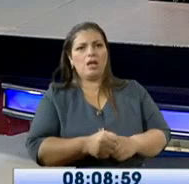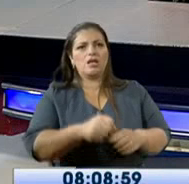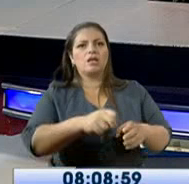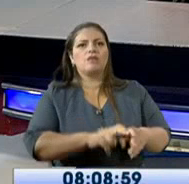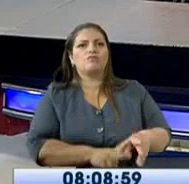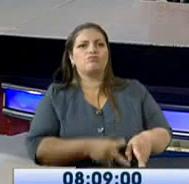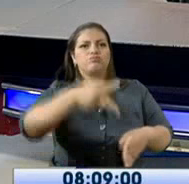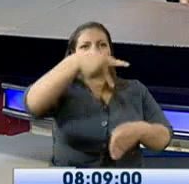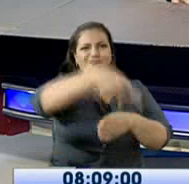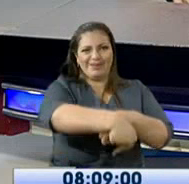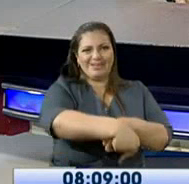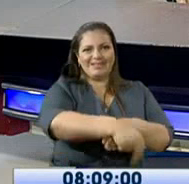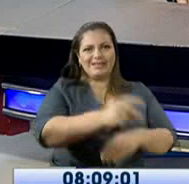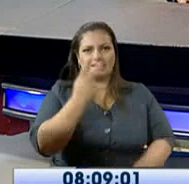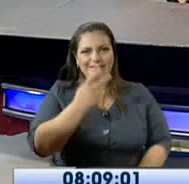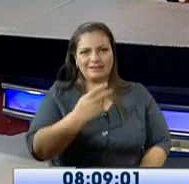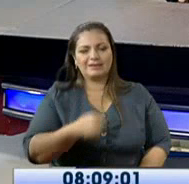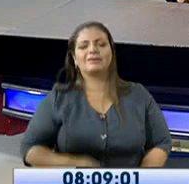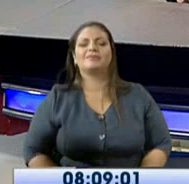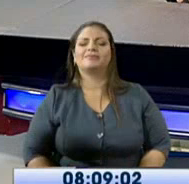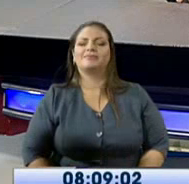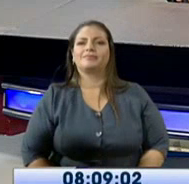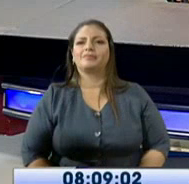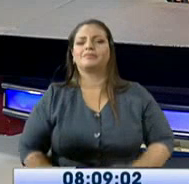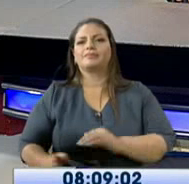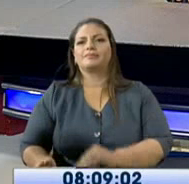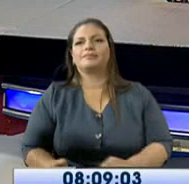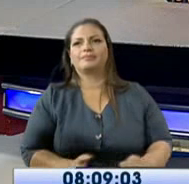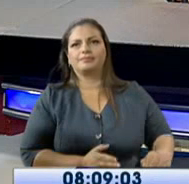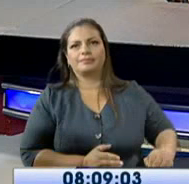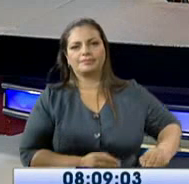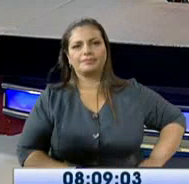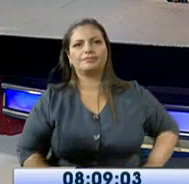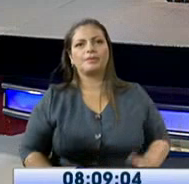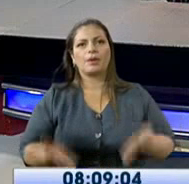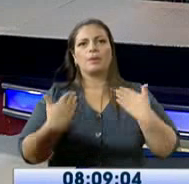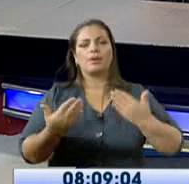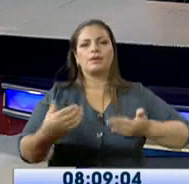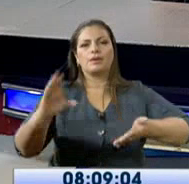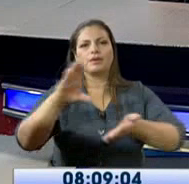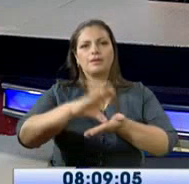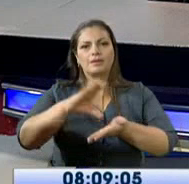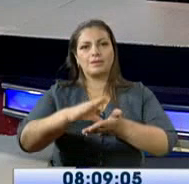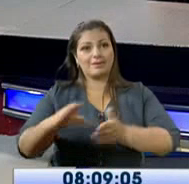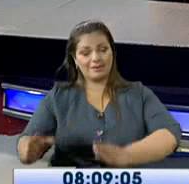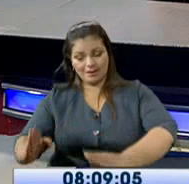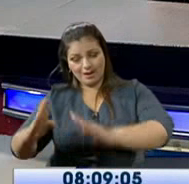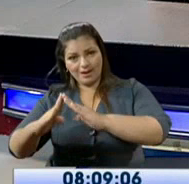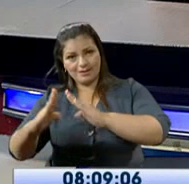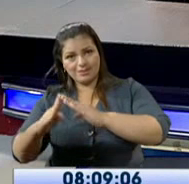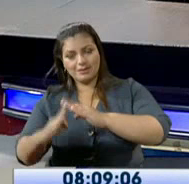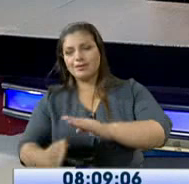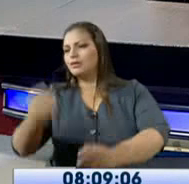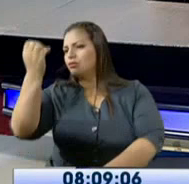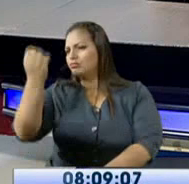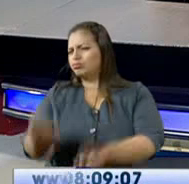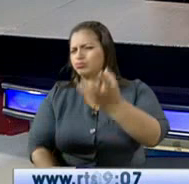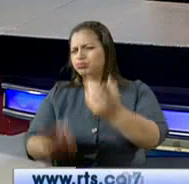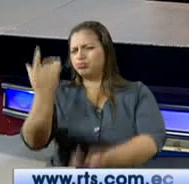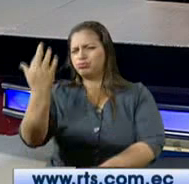Bueno. Bueno, y ahora les contamos que una persona murió y otra resultó herida en un incendio que consumió una casa de construcción